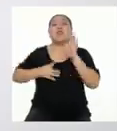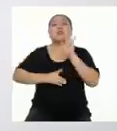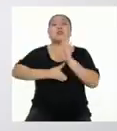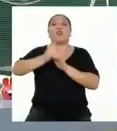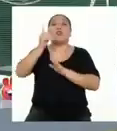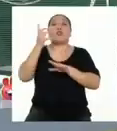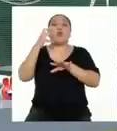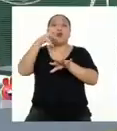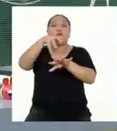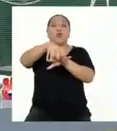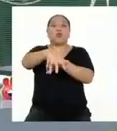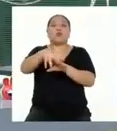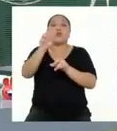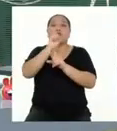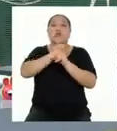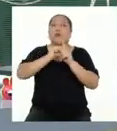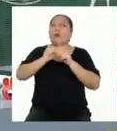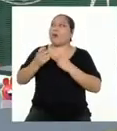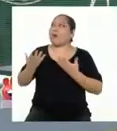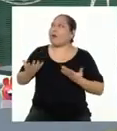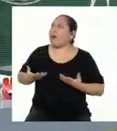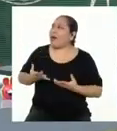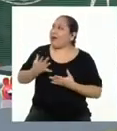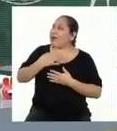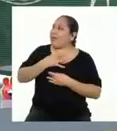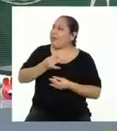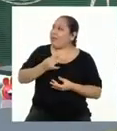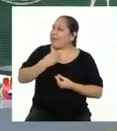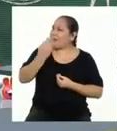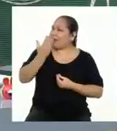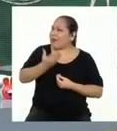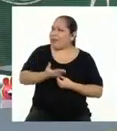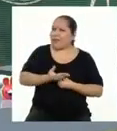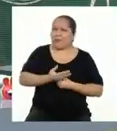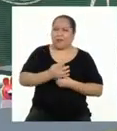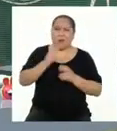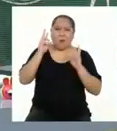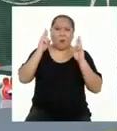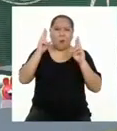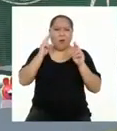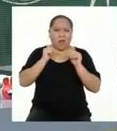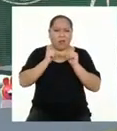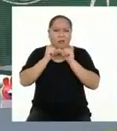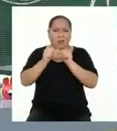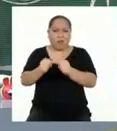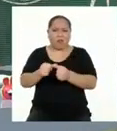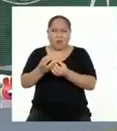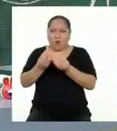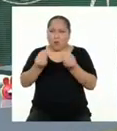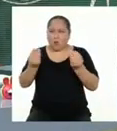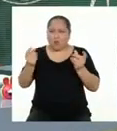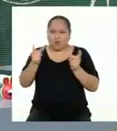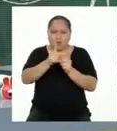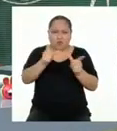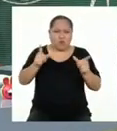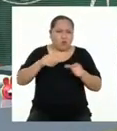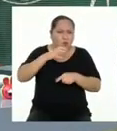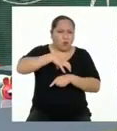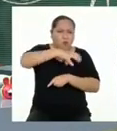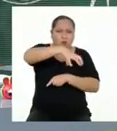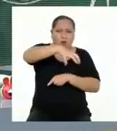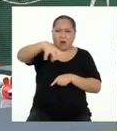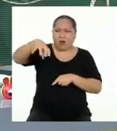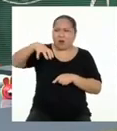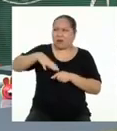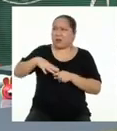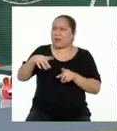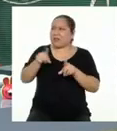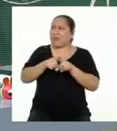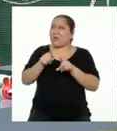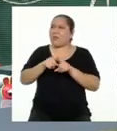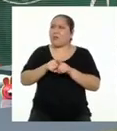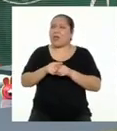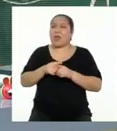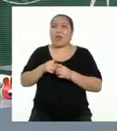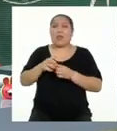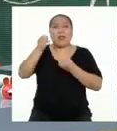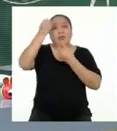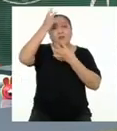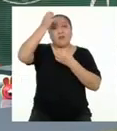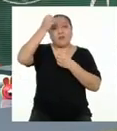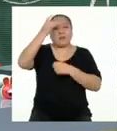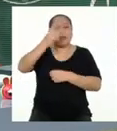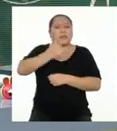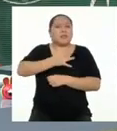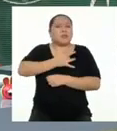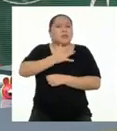Inclusión Social. ¡Qué interesante eso! Espero que siga replicando en muchas partes, además de las campañas de